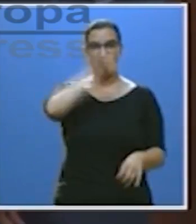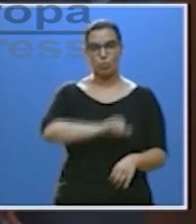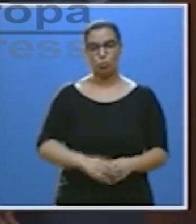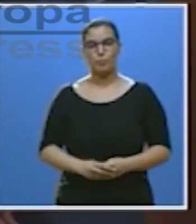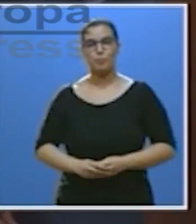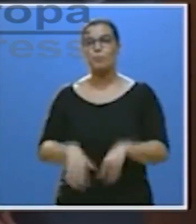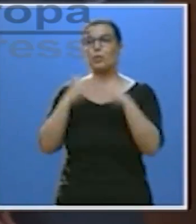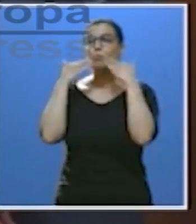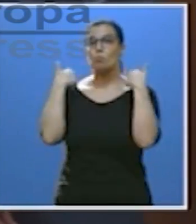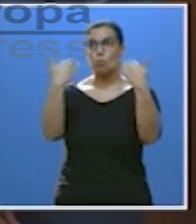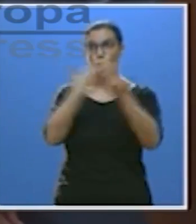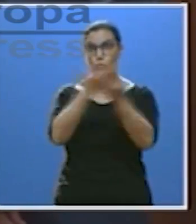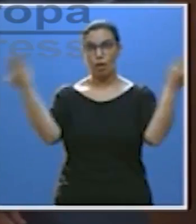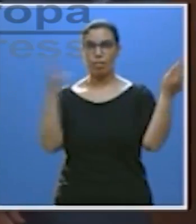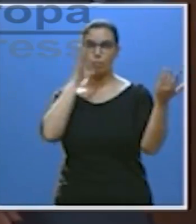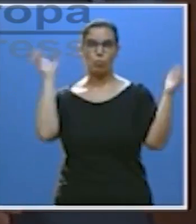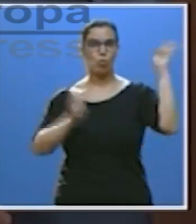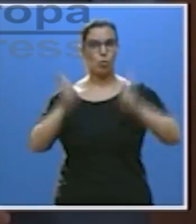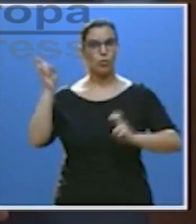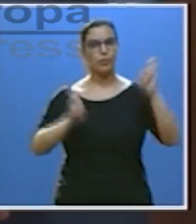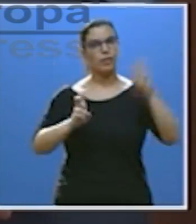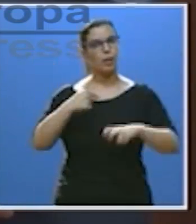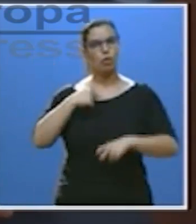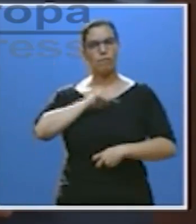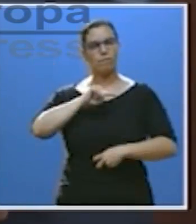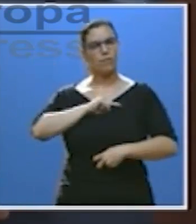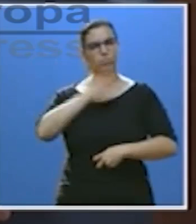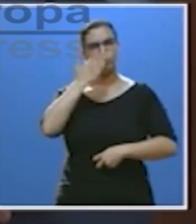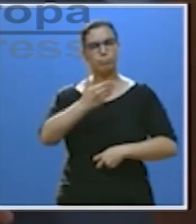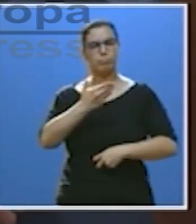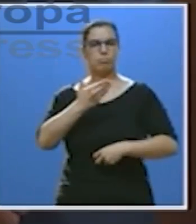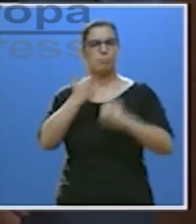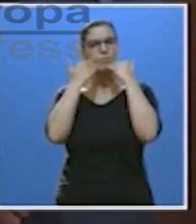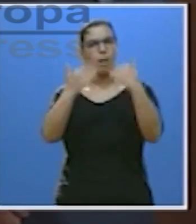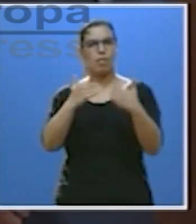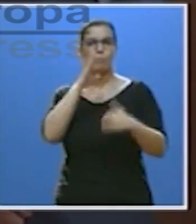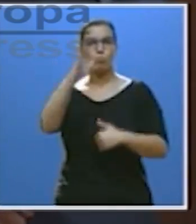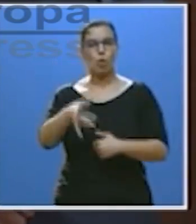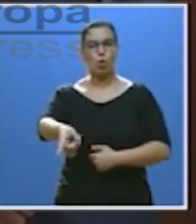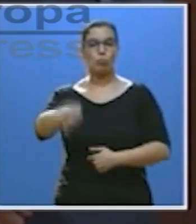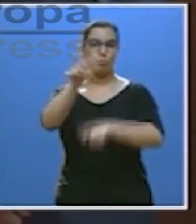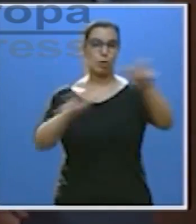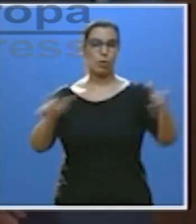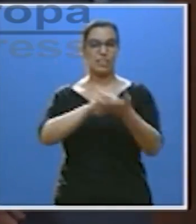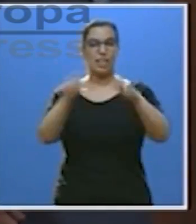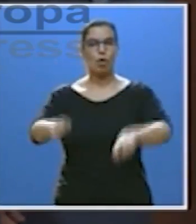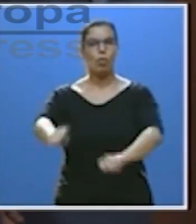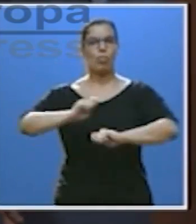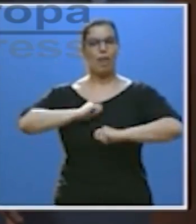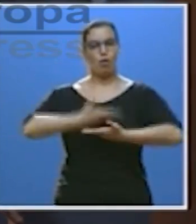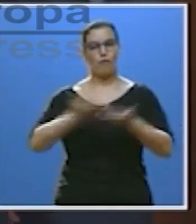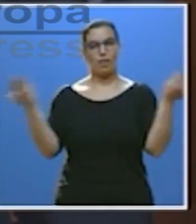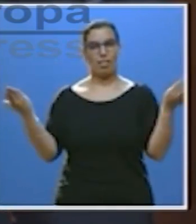Muchas gracias por su asistencia. Estoy muy agradecido por la confianza de los castellanos y leoneses que hoy